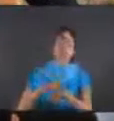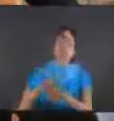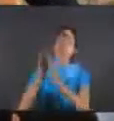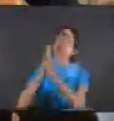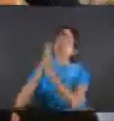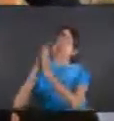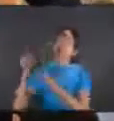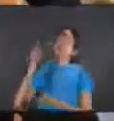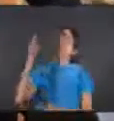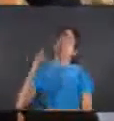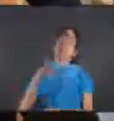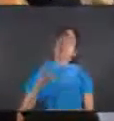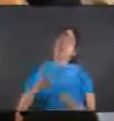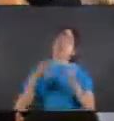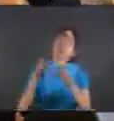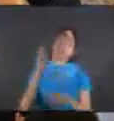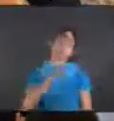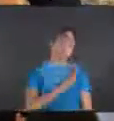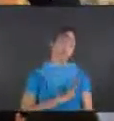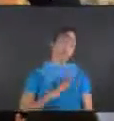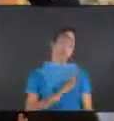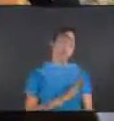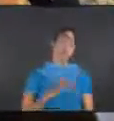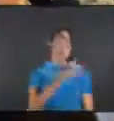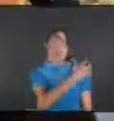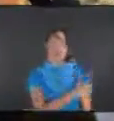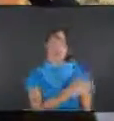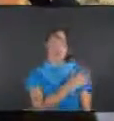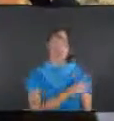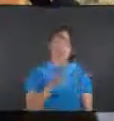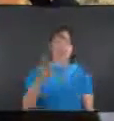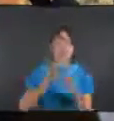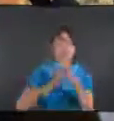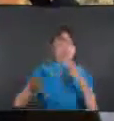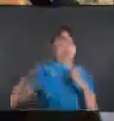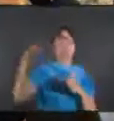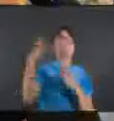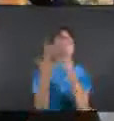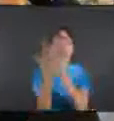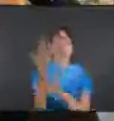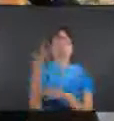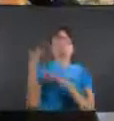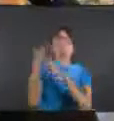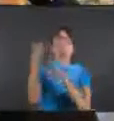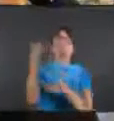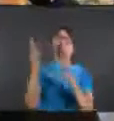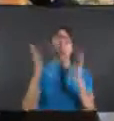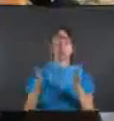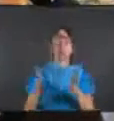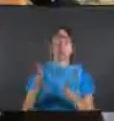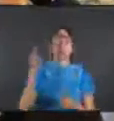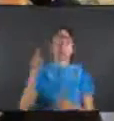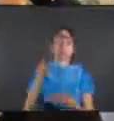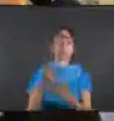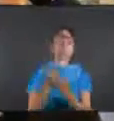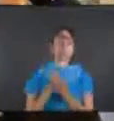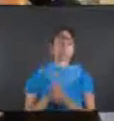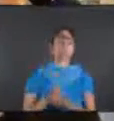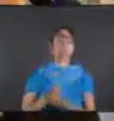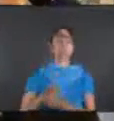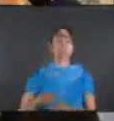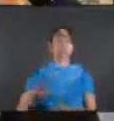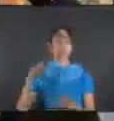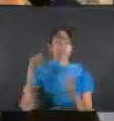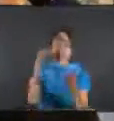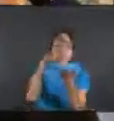Señor, en la obra que has hecho en nosotros, enviamos también esta palabra de bendición y sanidad a los